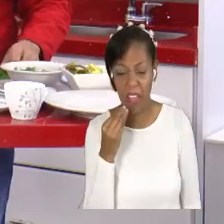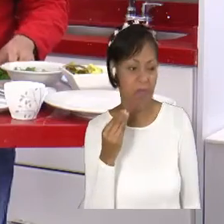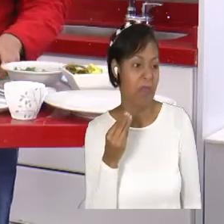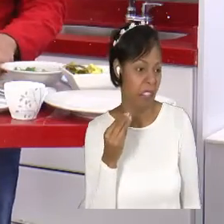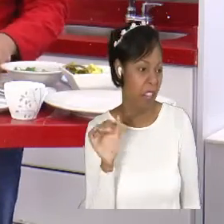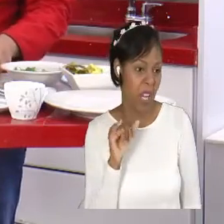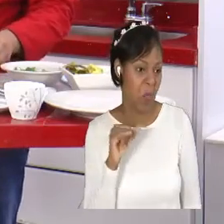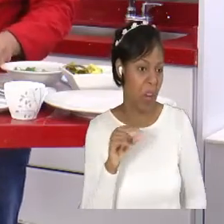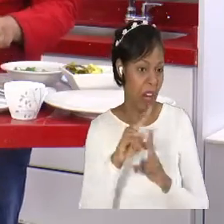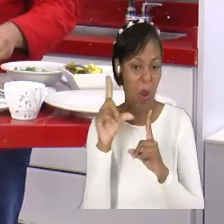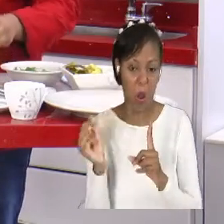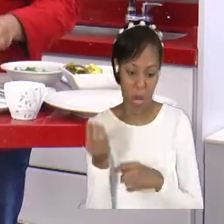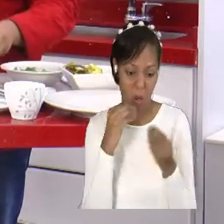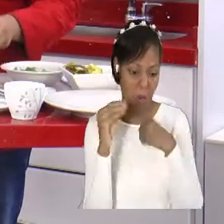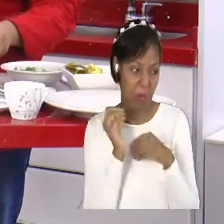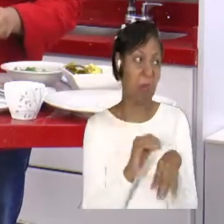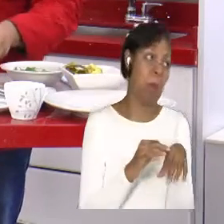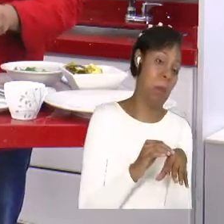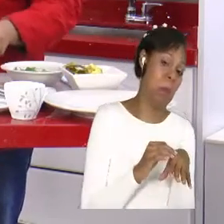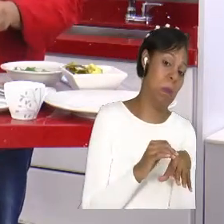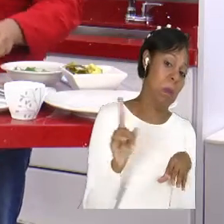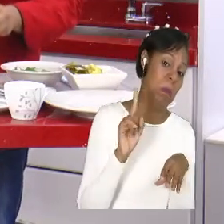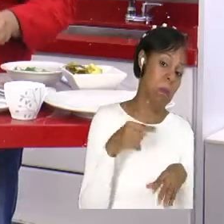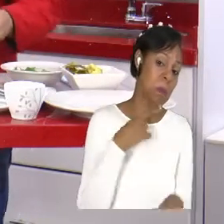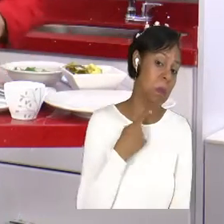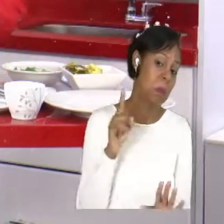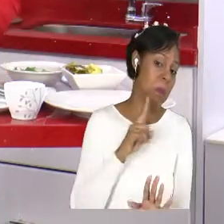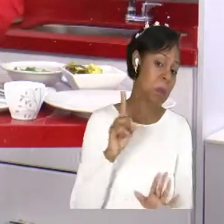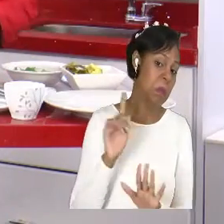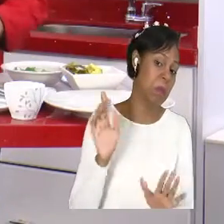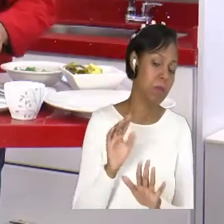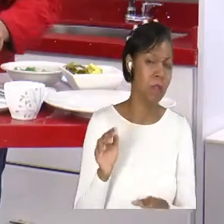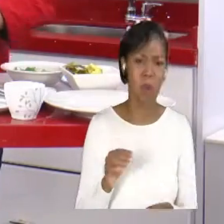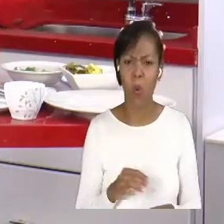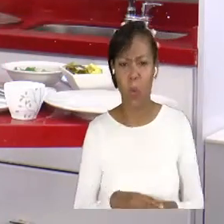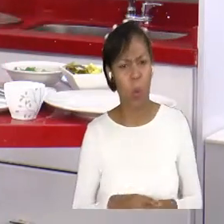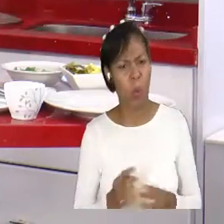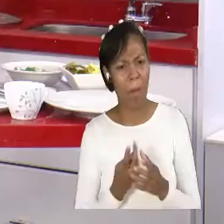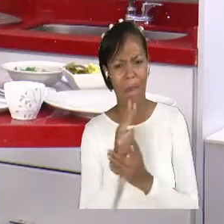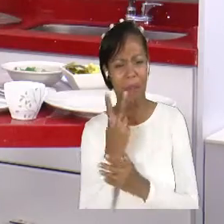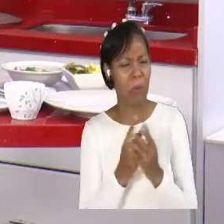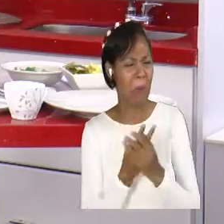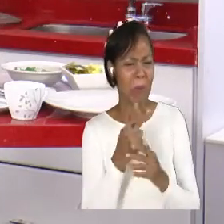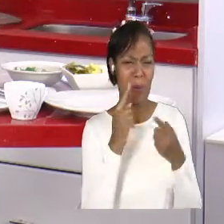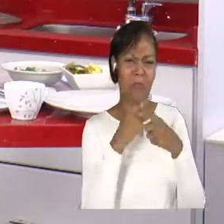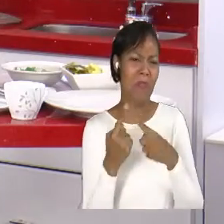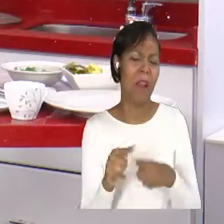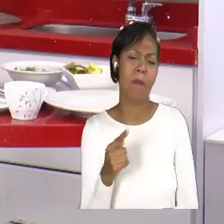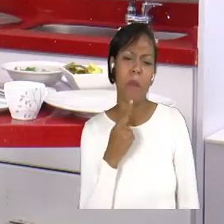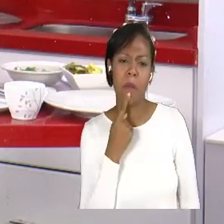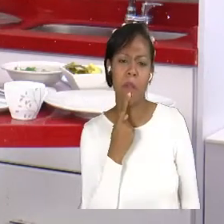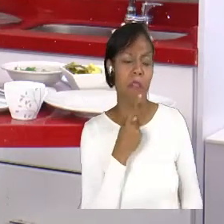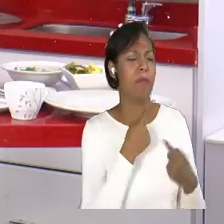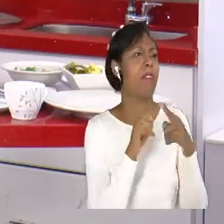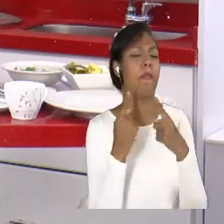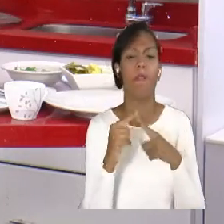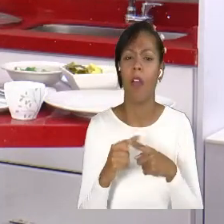nos cegamos como al tabú. La comida vegetariana es muy variada y muy versátil. Pero cómo se le da sabor de diferentes maneras. Mira, esto es un plato